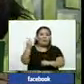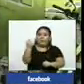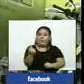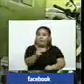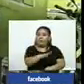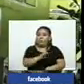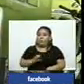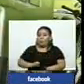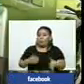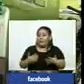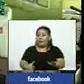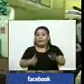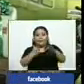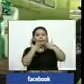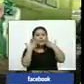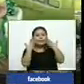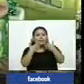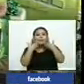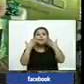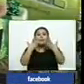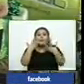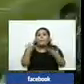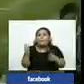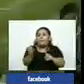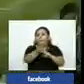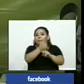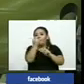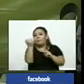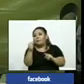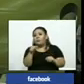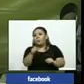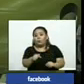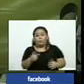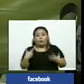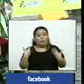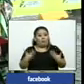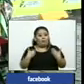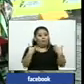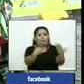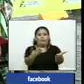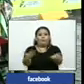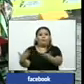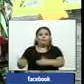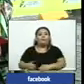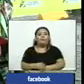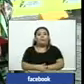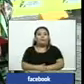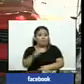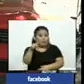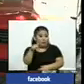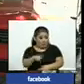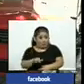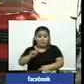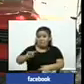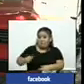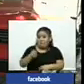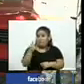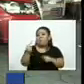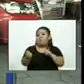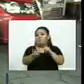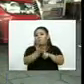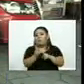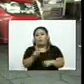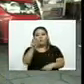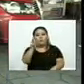salvadoreños que llenó de mucha alegría a los felices ganadores con su invasión de premios. En este primer sorteo,